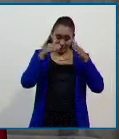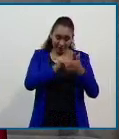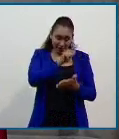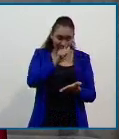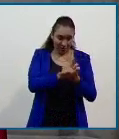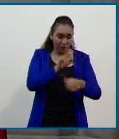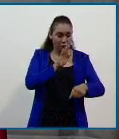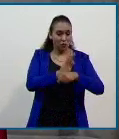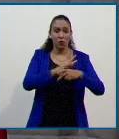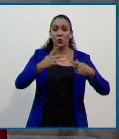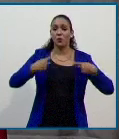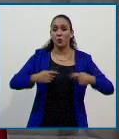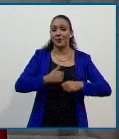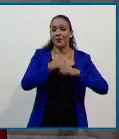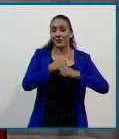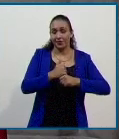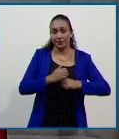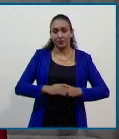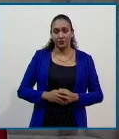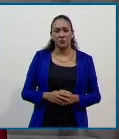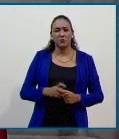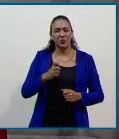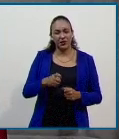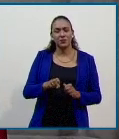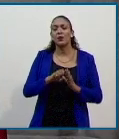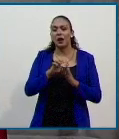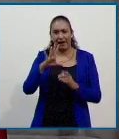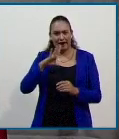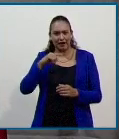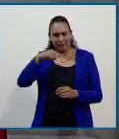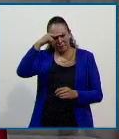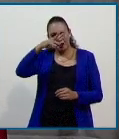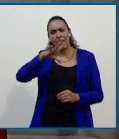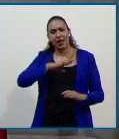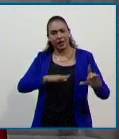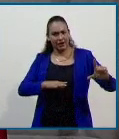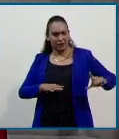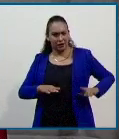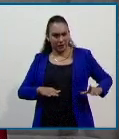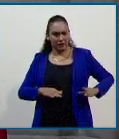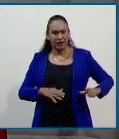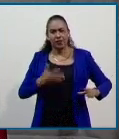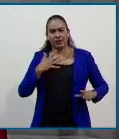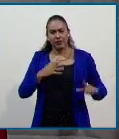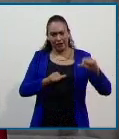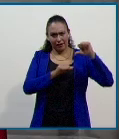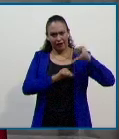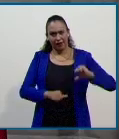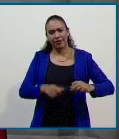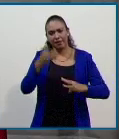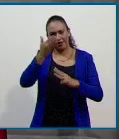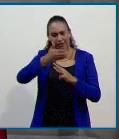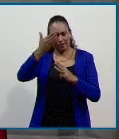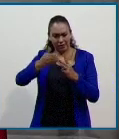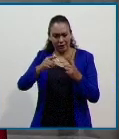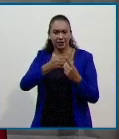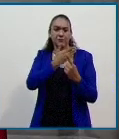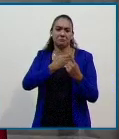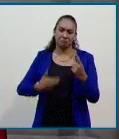el Ejecutivo y el Legislativo, requieren de una reforma para responder mejor a los desafíos que presenta hoy la realidad de